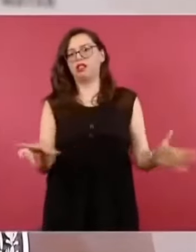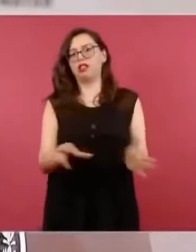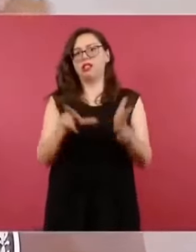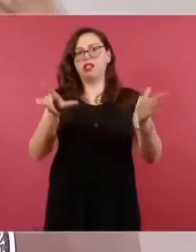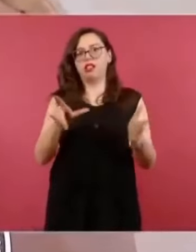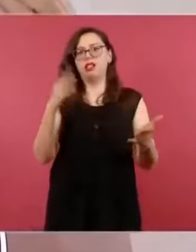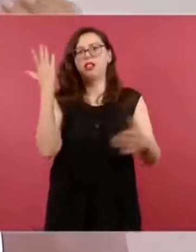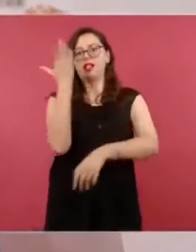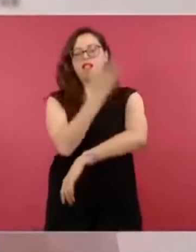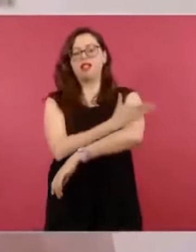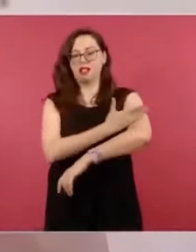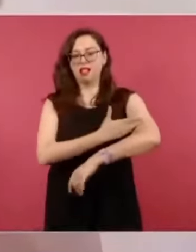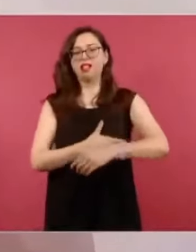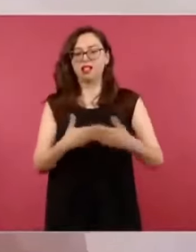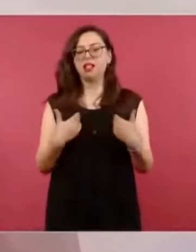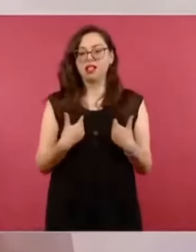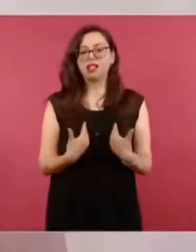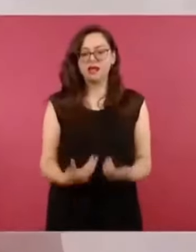muy lógico.